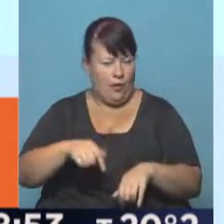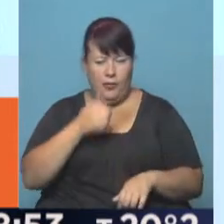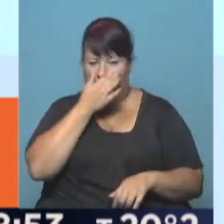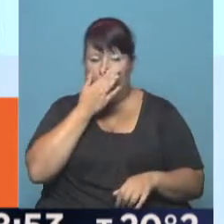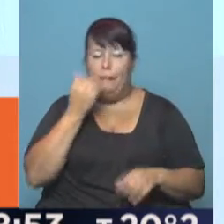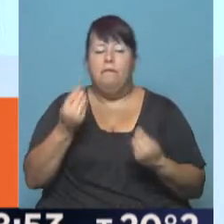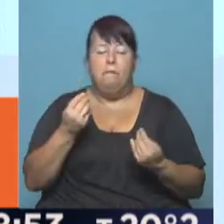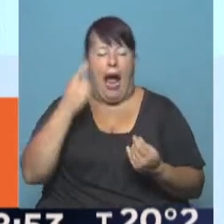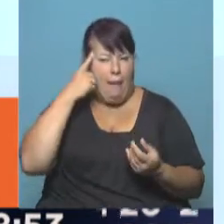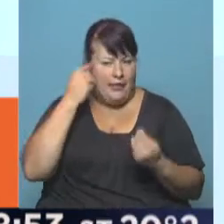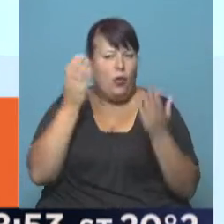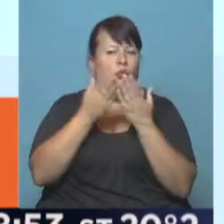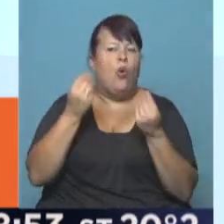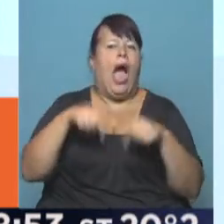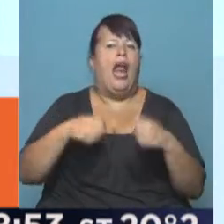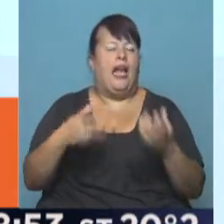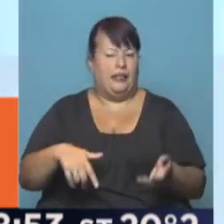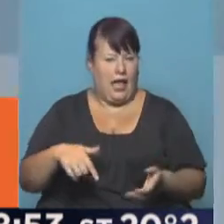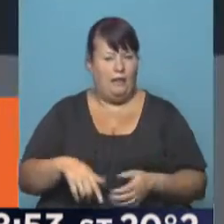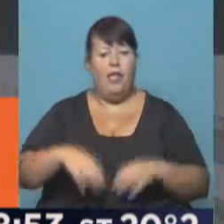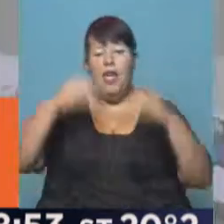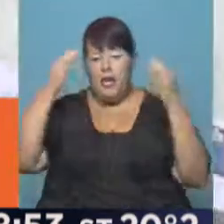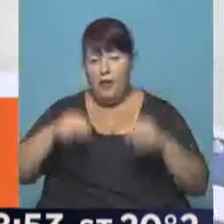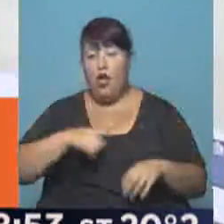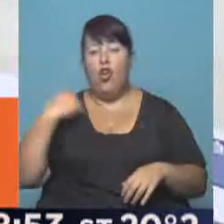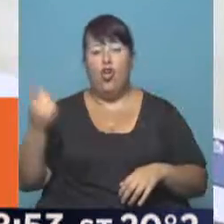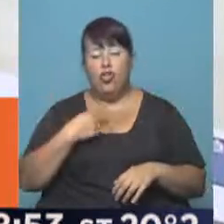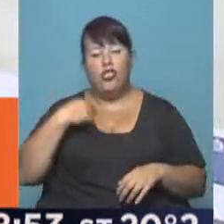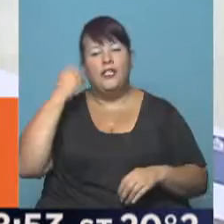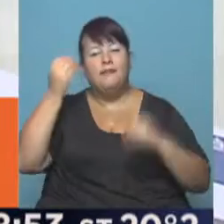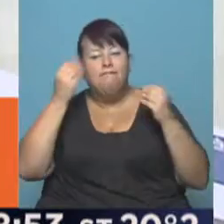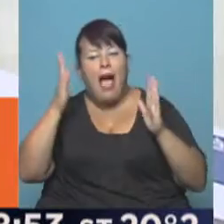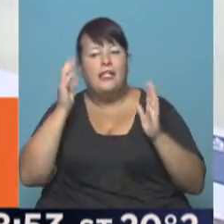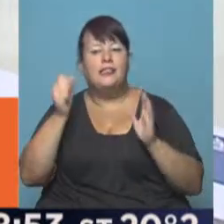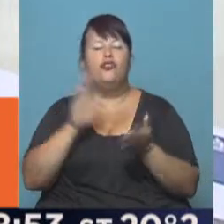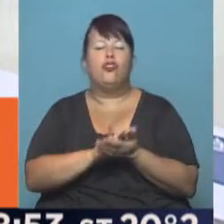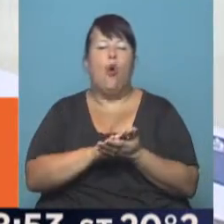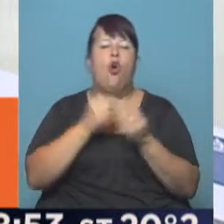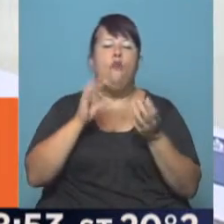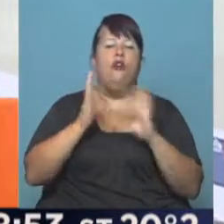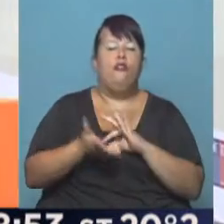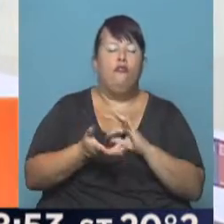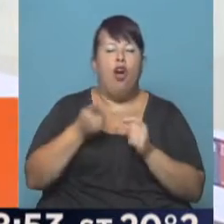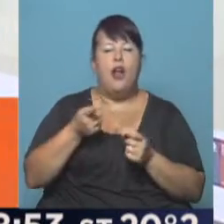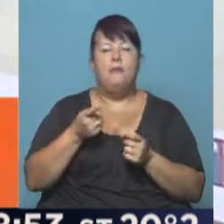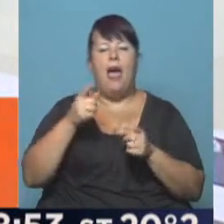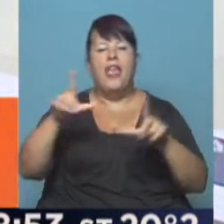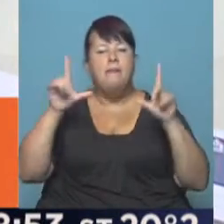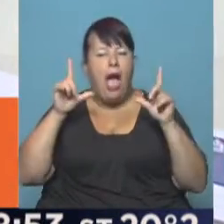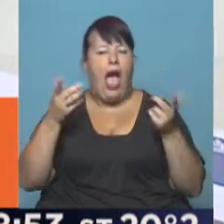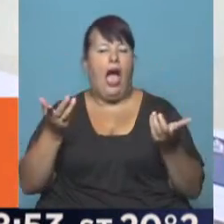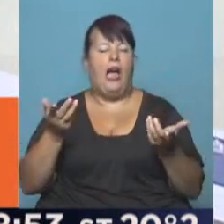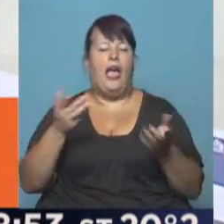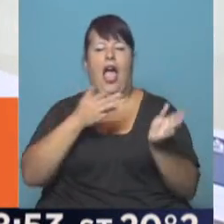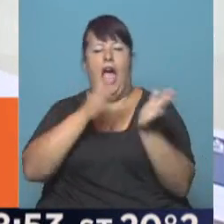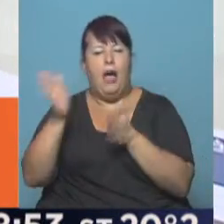para interpretar y analizar el presente. Específicamente a nosotros nos interesaba el uso, el tratamiento de la imagen,